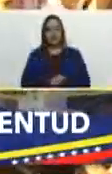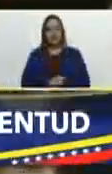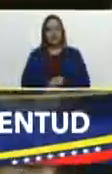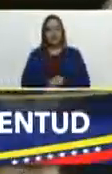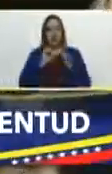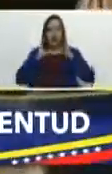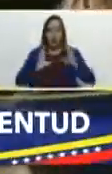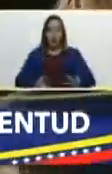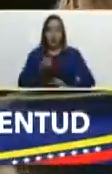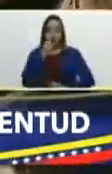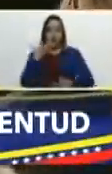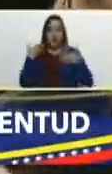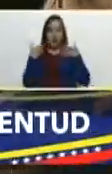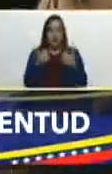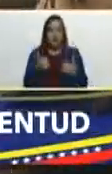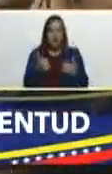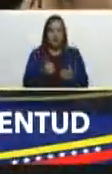Cuerpo sano.